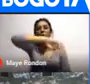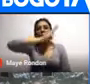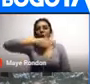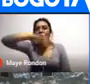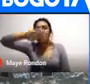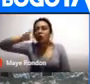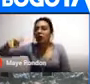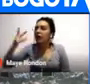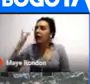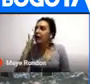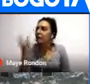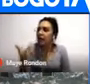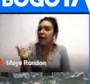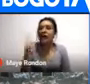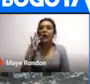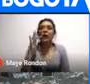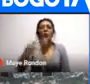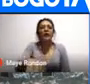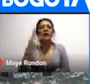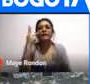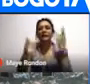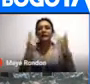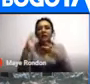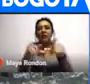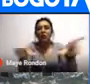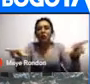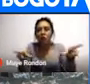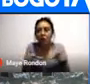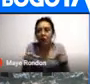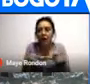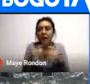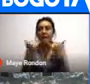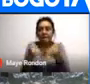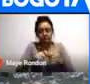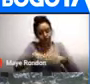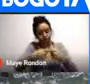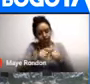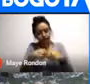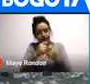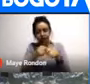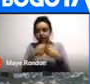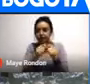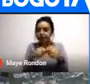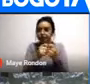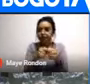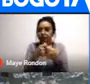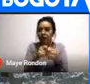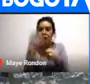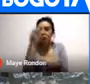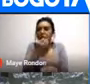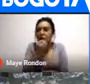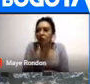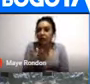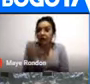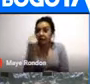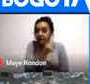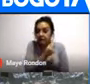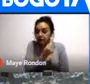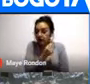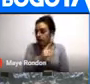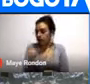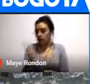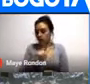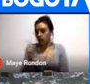De ir a visitar Un lugar Donde hacen Unos tejidos Unas artesanías Bonitas Sino que